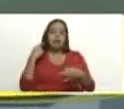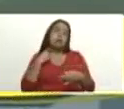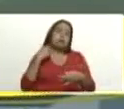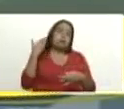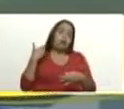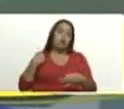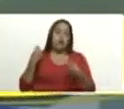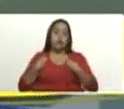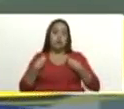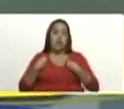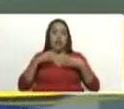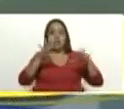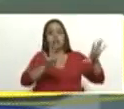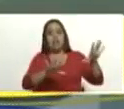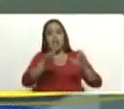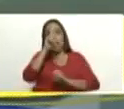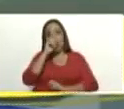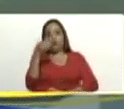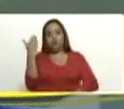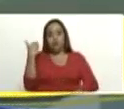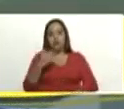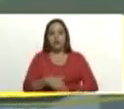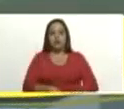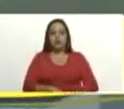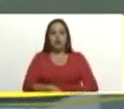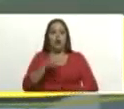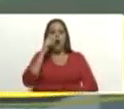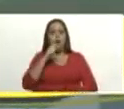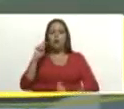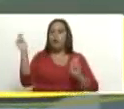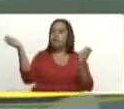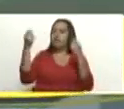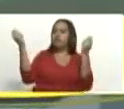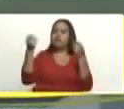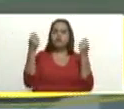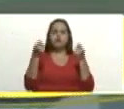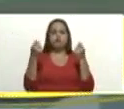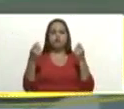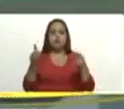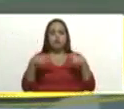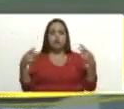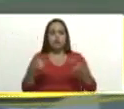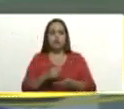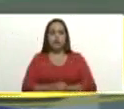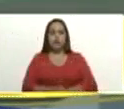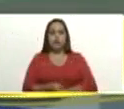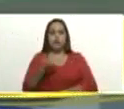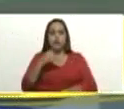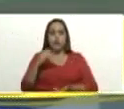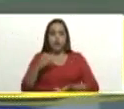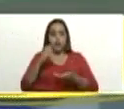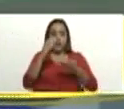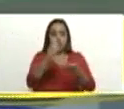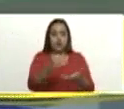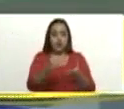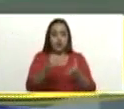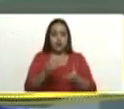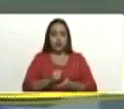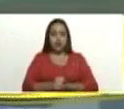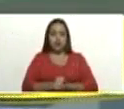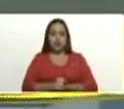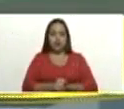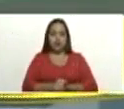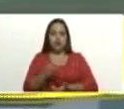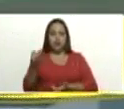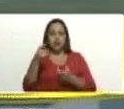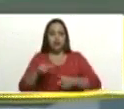más de 10 años. Un pregonero. Hemos entregado premios impresos, en tercer lugar